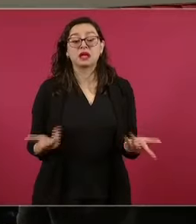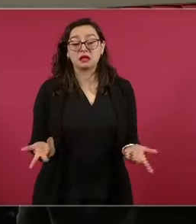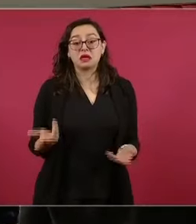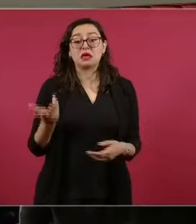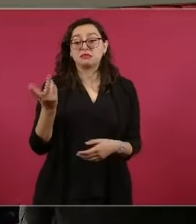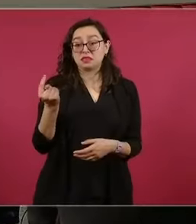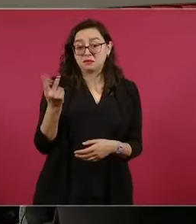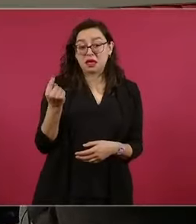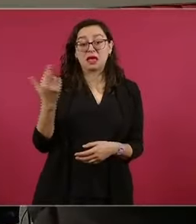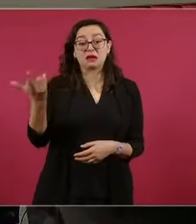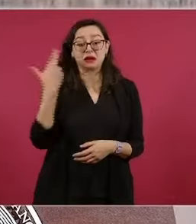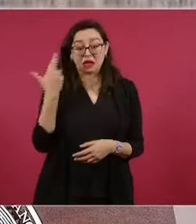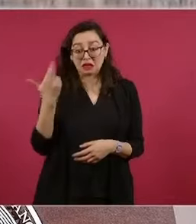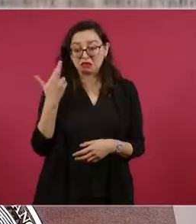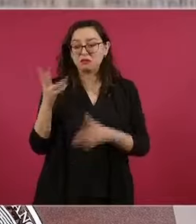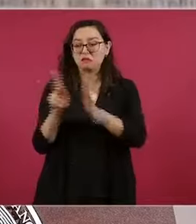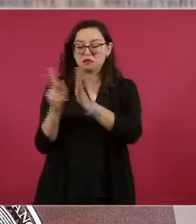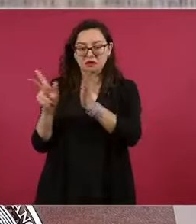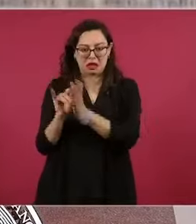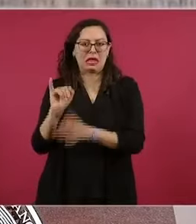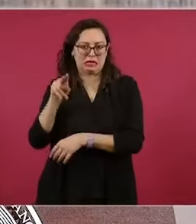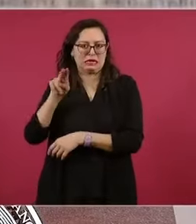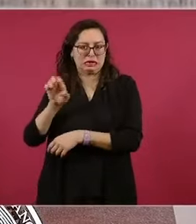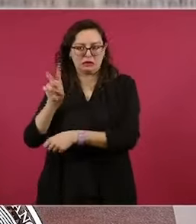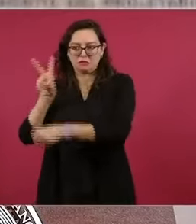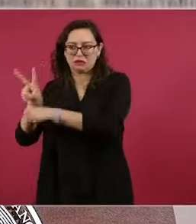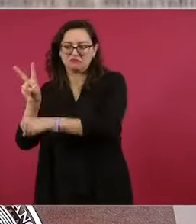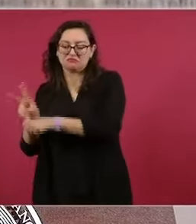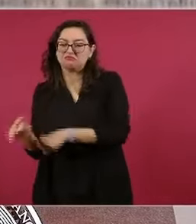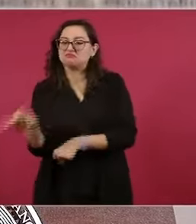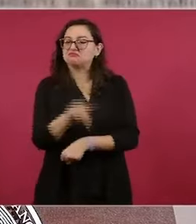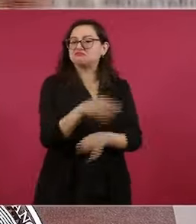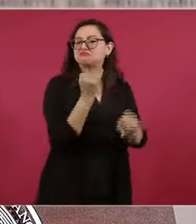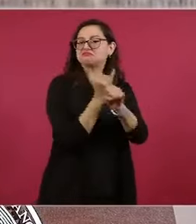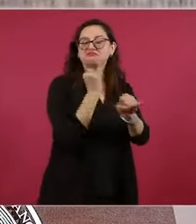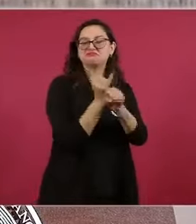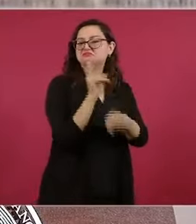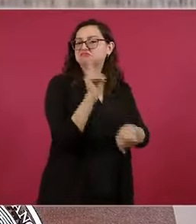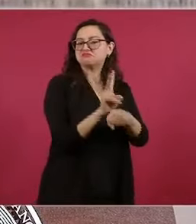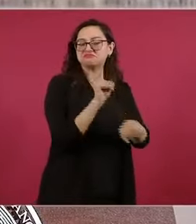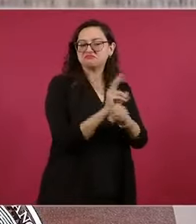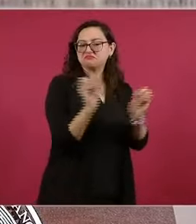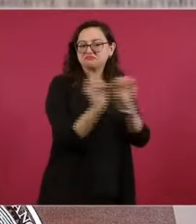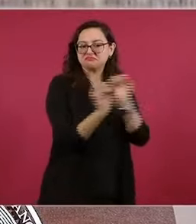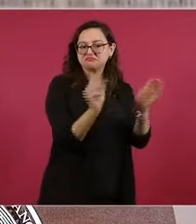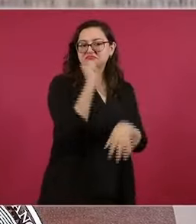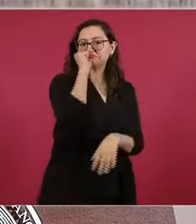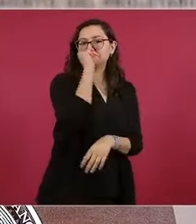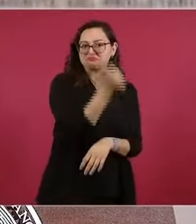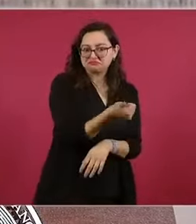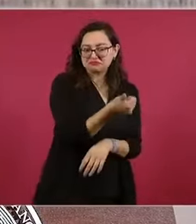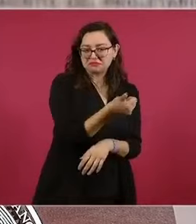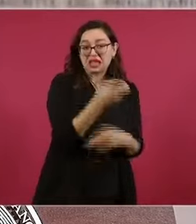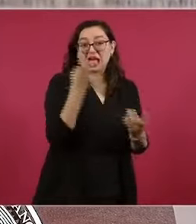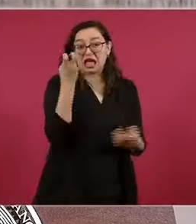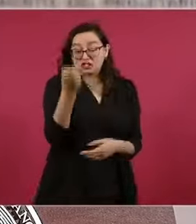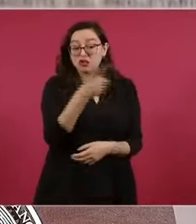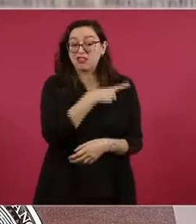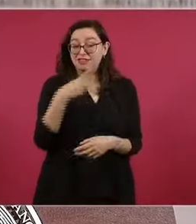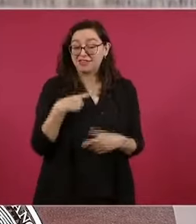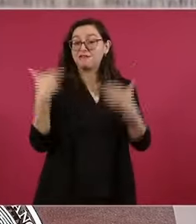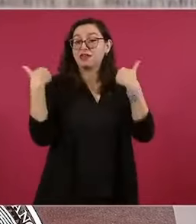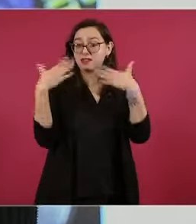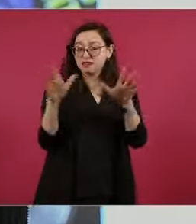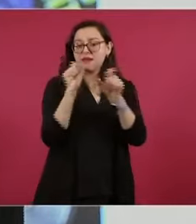siguen el ABC de Jorge Castañeda, de ir a la campaña negativa, go negative, dijo él,